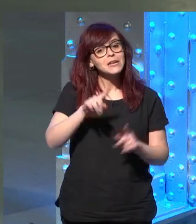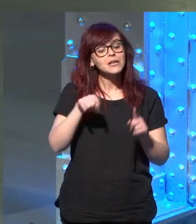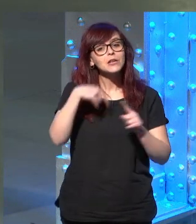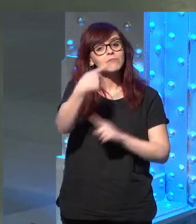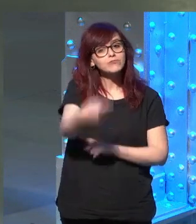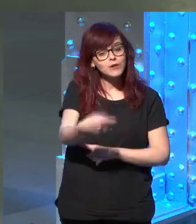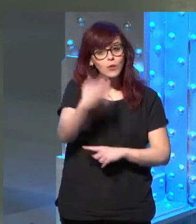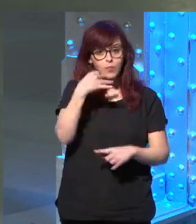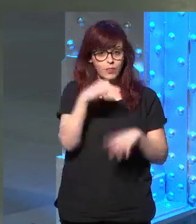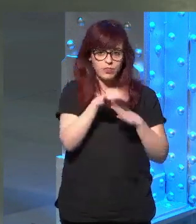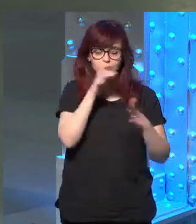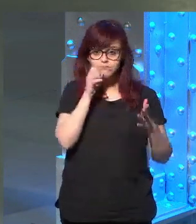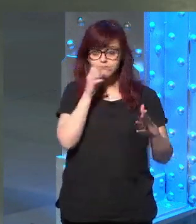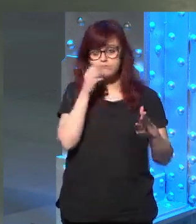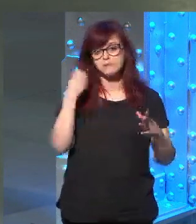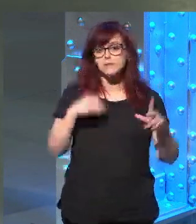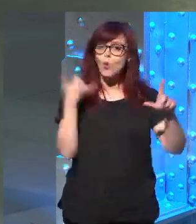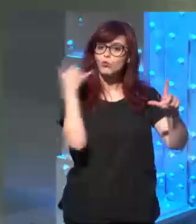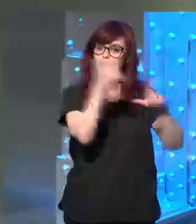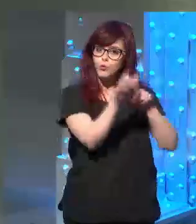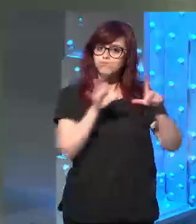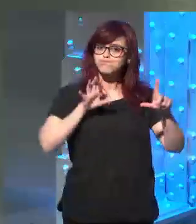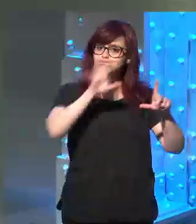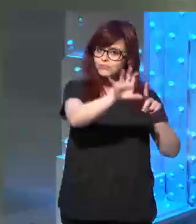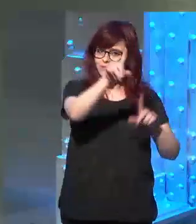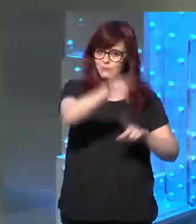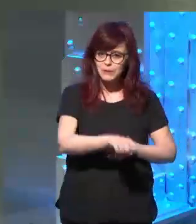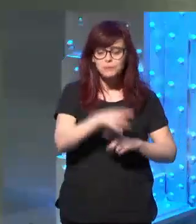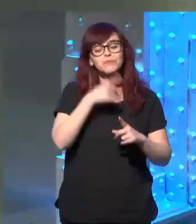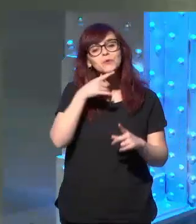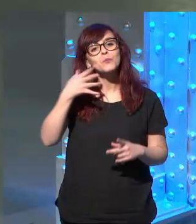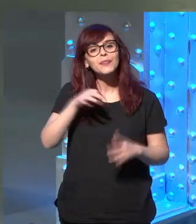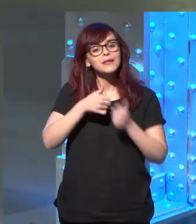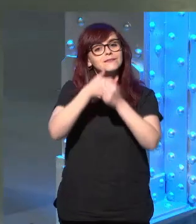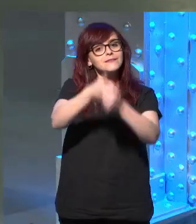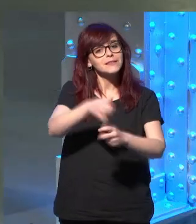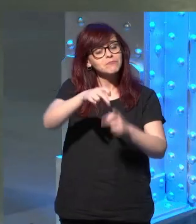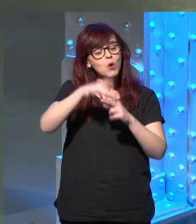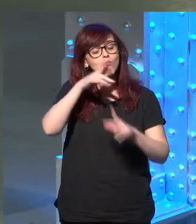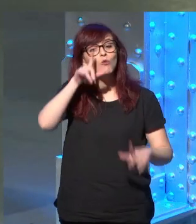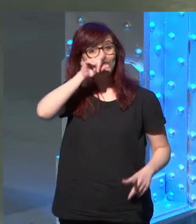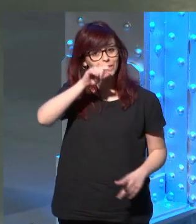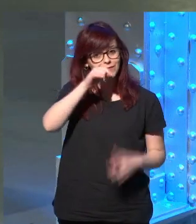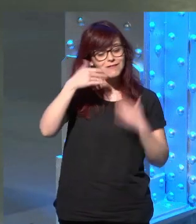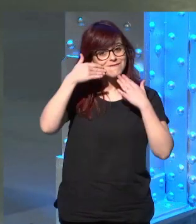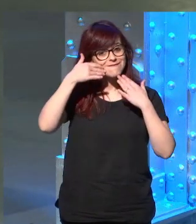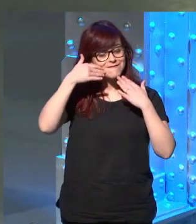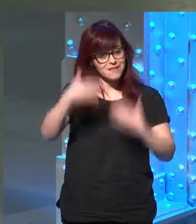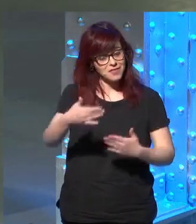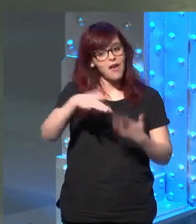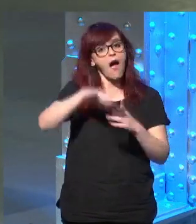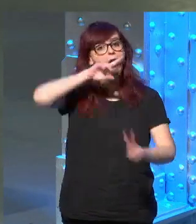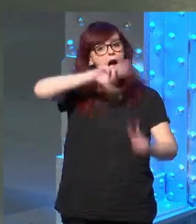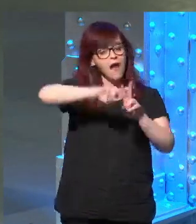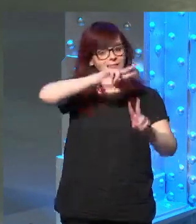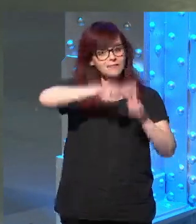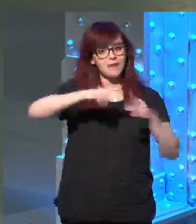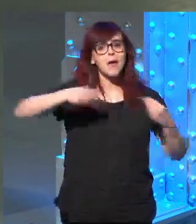Después será colgado en YouTube y además también lo podéis seguir en Twitter a través del